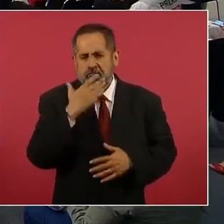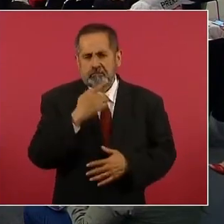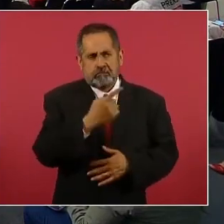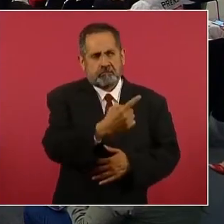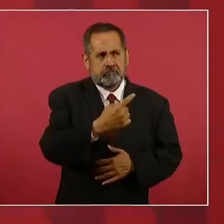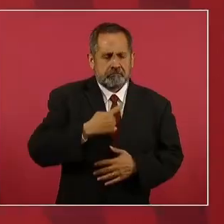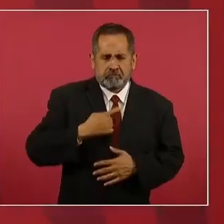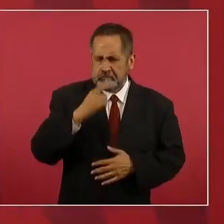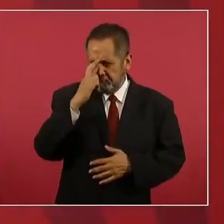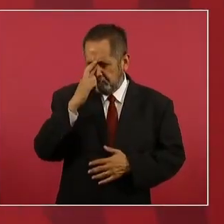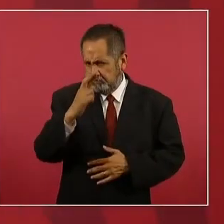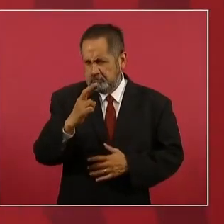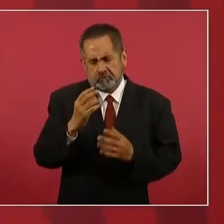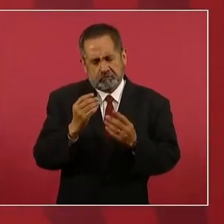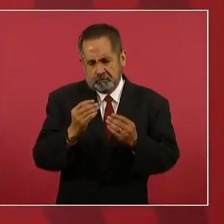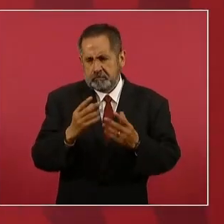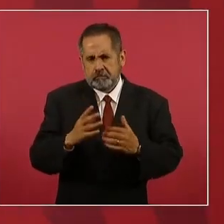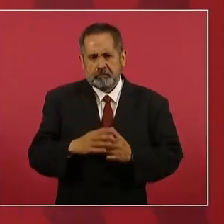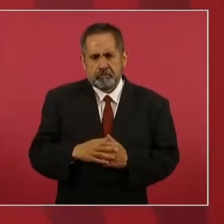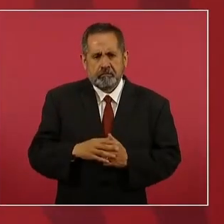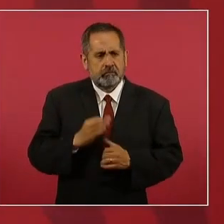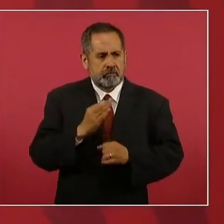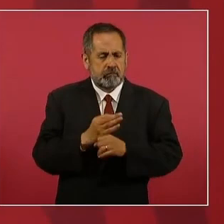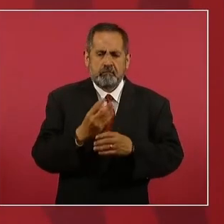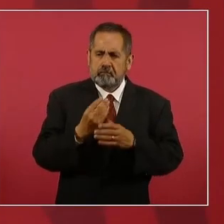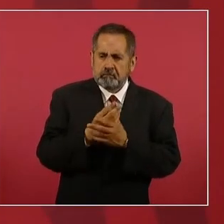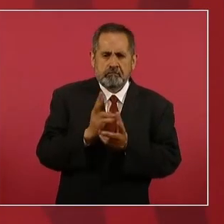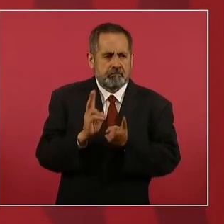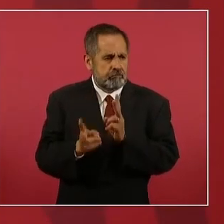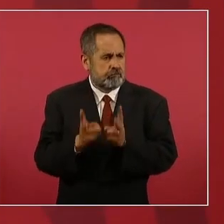respeto en las pláticas,